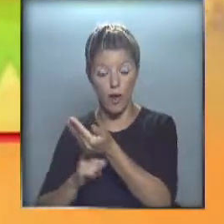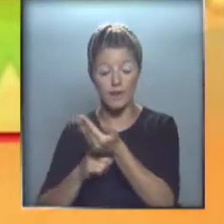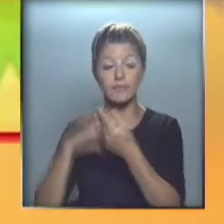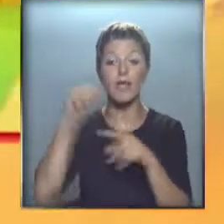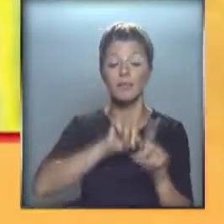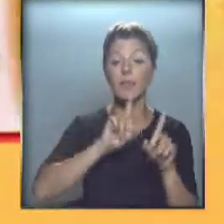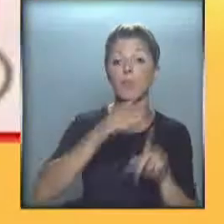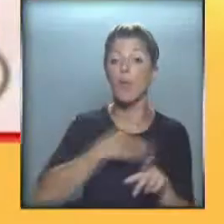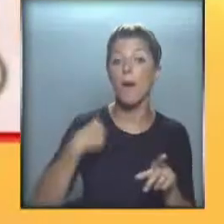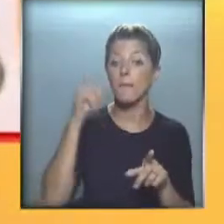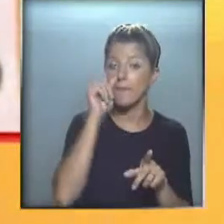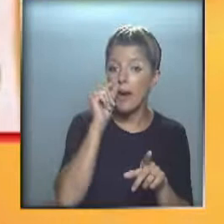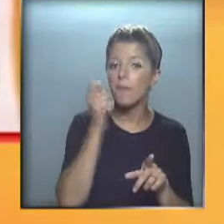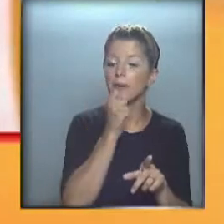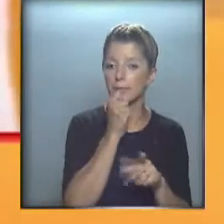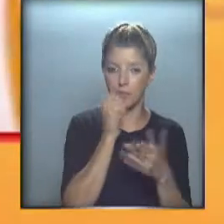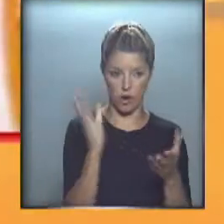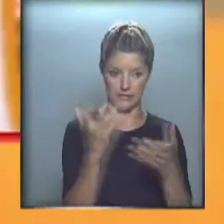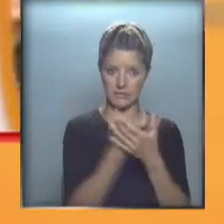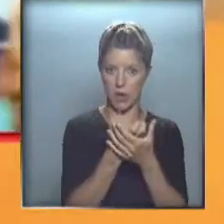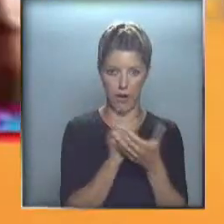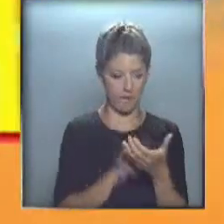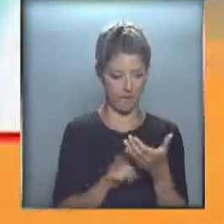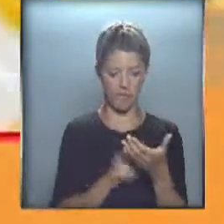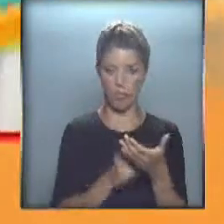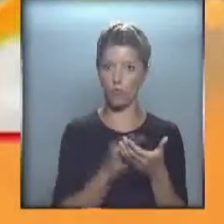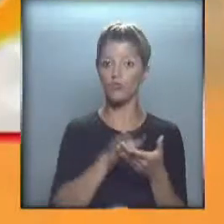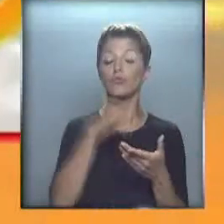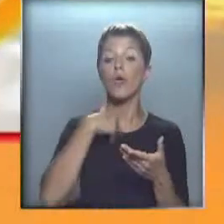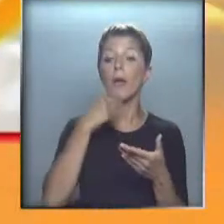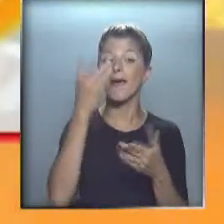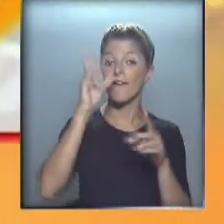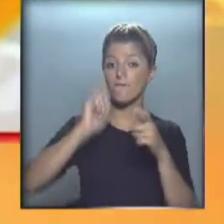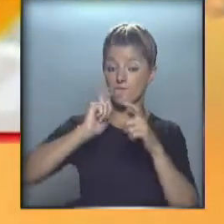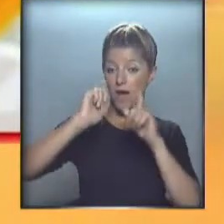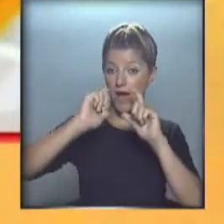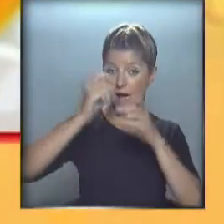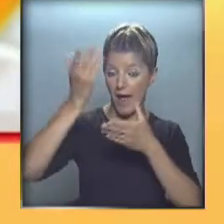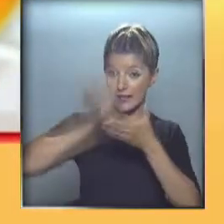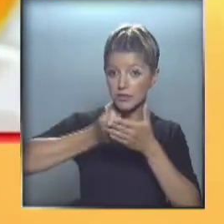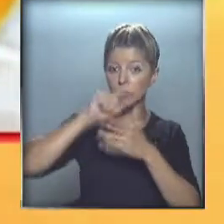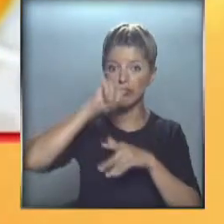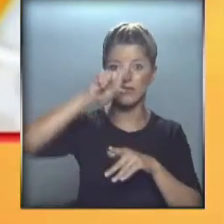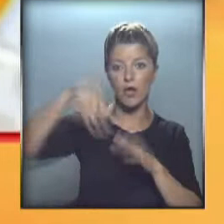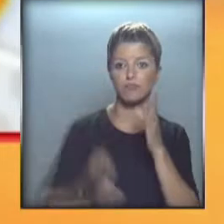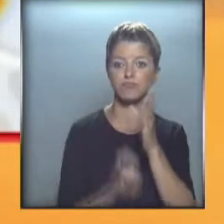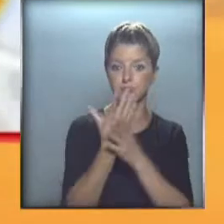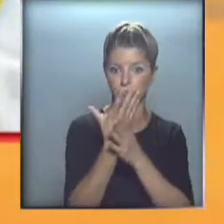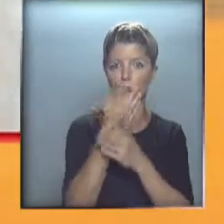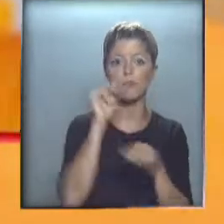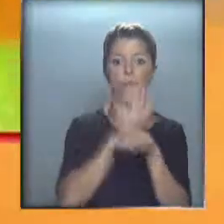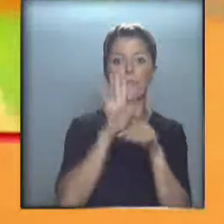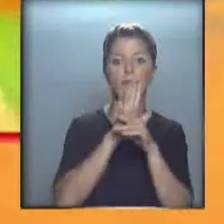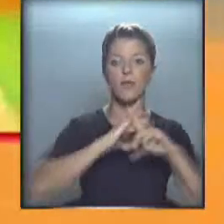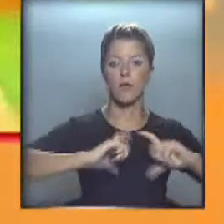padres, para que los chicos no agarren el celular y se metan en los documentos, sale esta interfaz, que es como un escritorio arriba